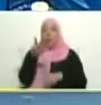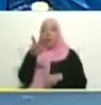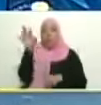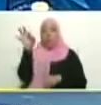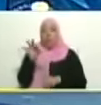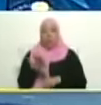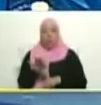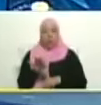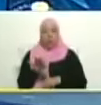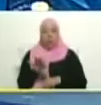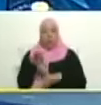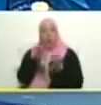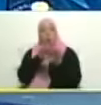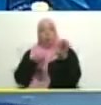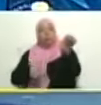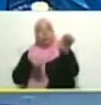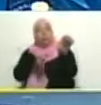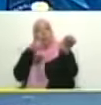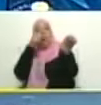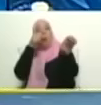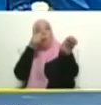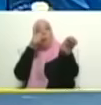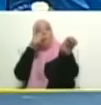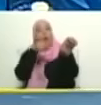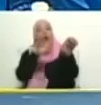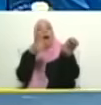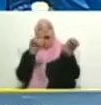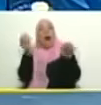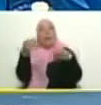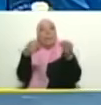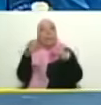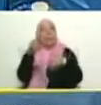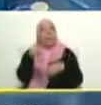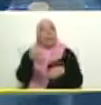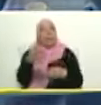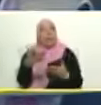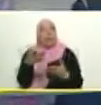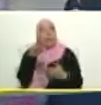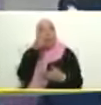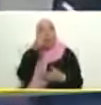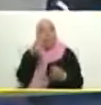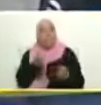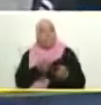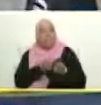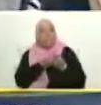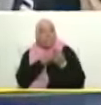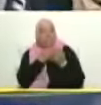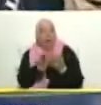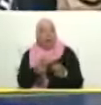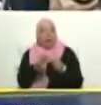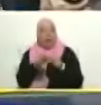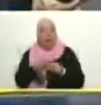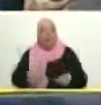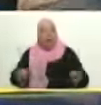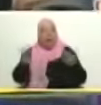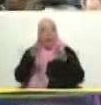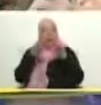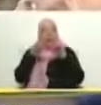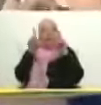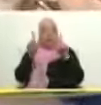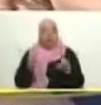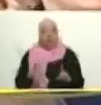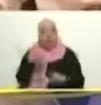65.3% masculino. Hombres también. Hombres valientes, patriotas, decididos.